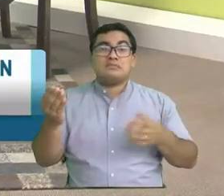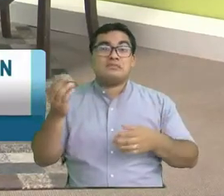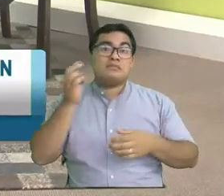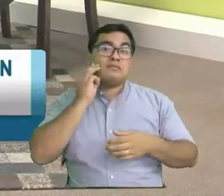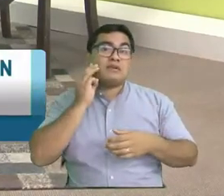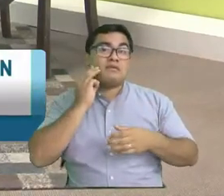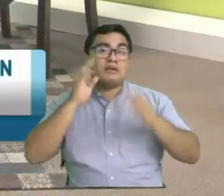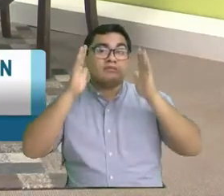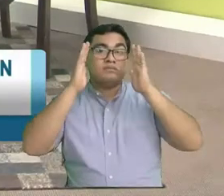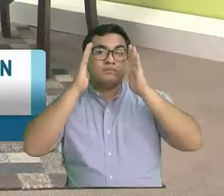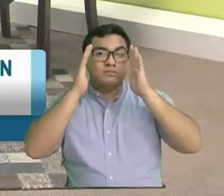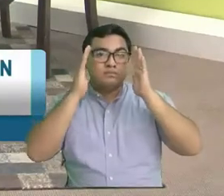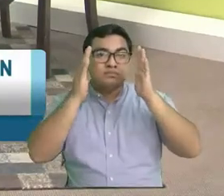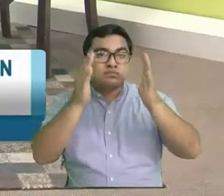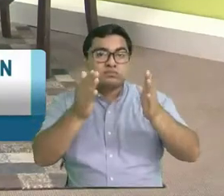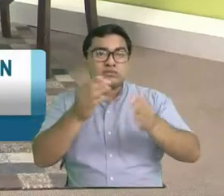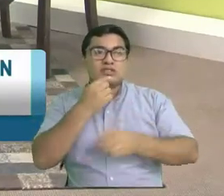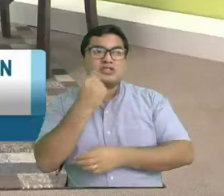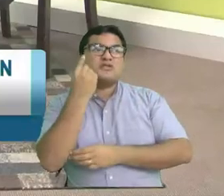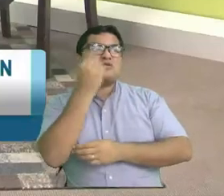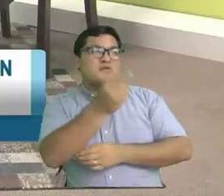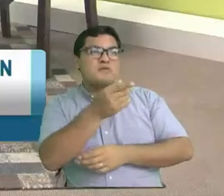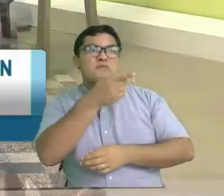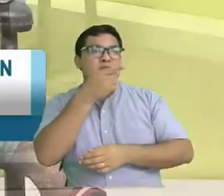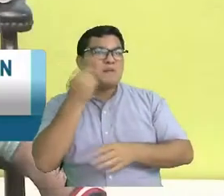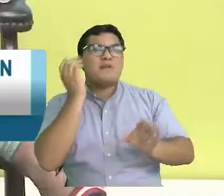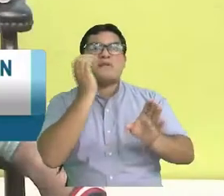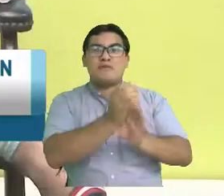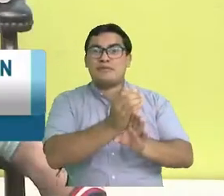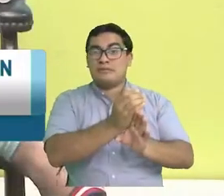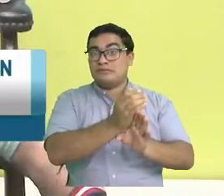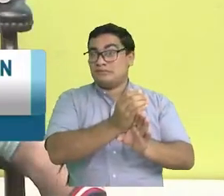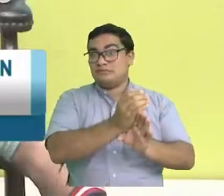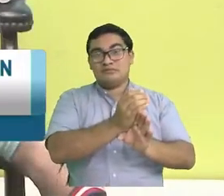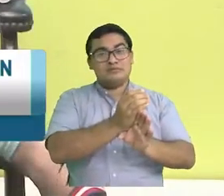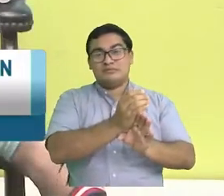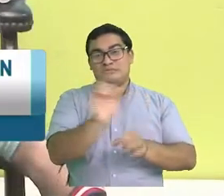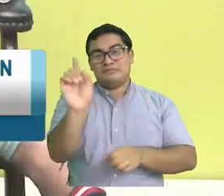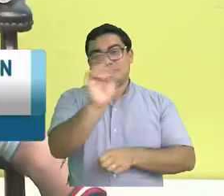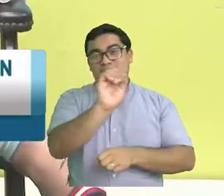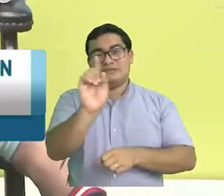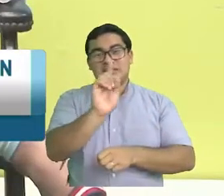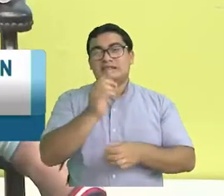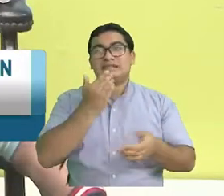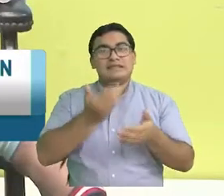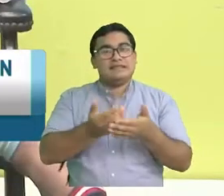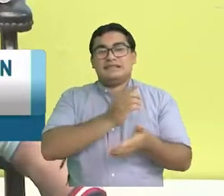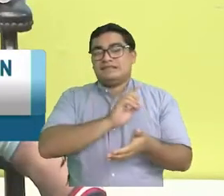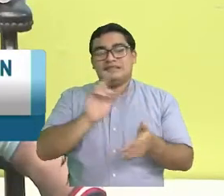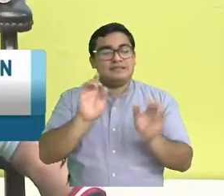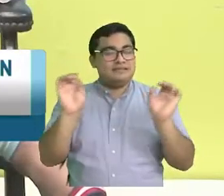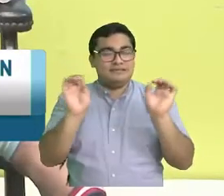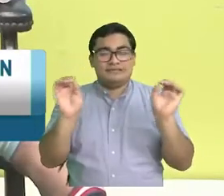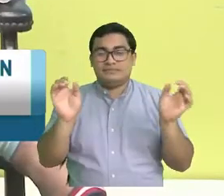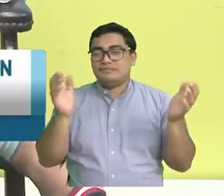atentas a la respuesta para echarle la culpa a los papás de que el niño sea así, pero no, pues, gracias a Dios no tiene nada que ver con la